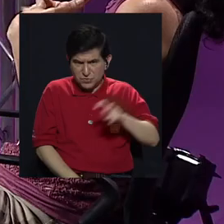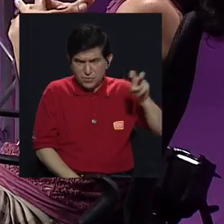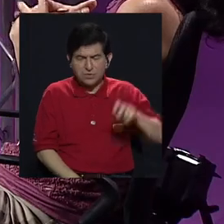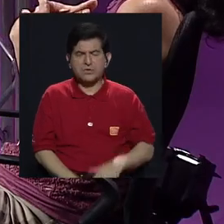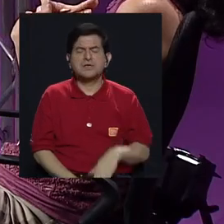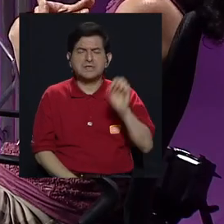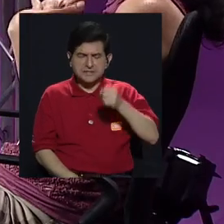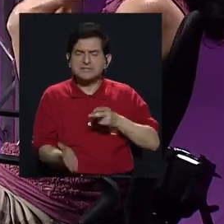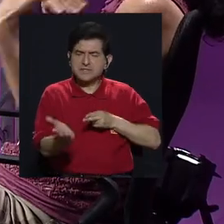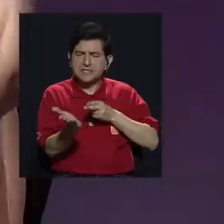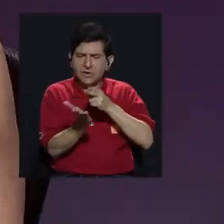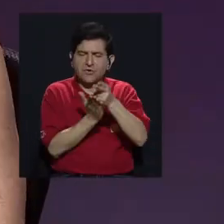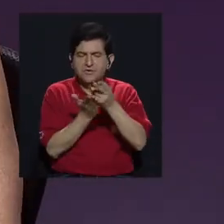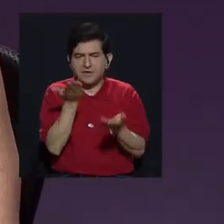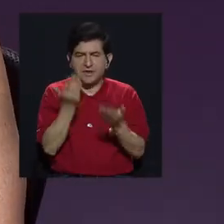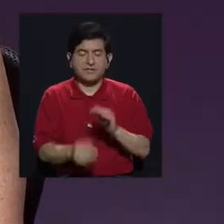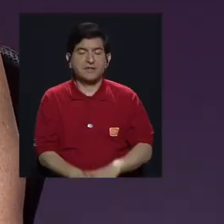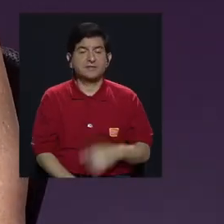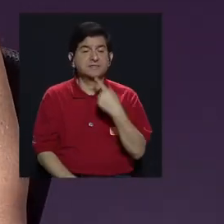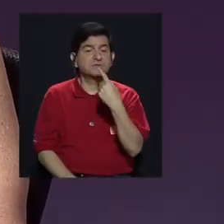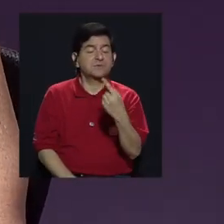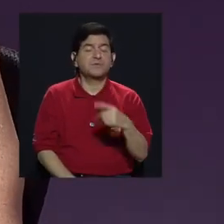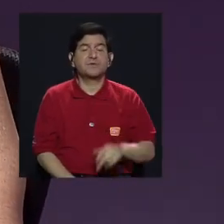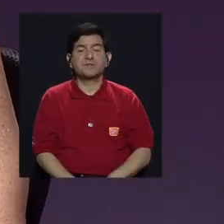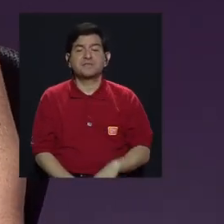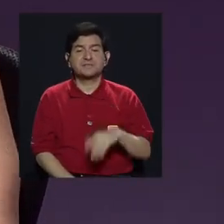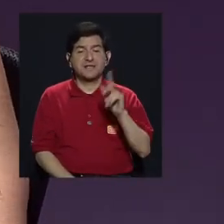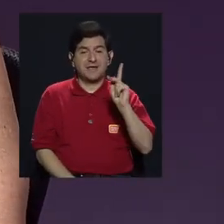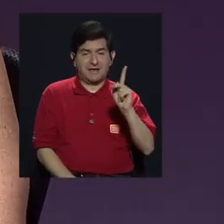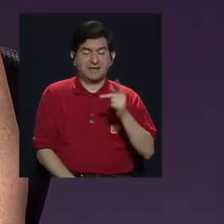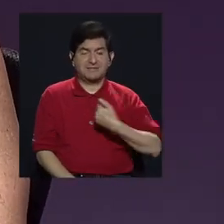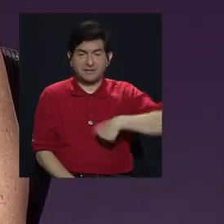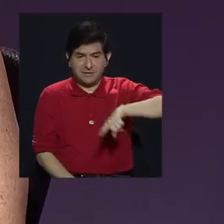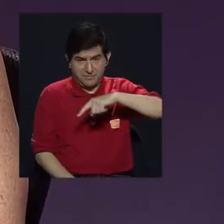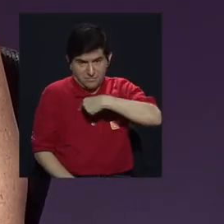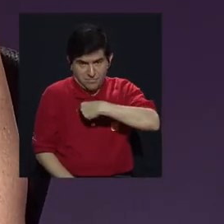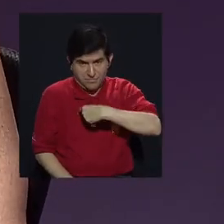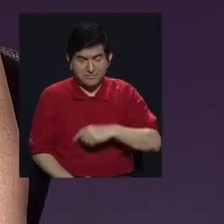perspectiva de la honestidad. Si como dice Katherine, nosotras y nosotros